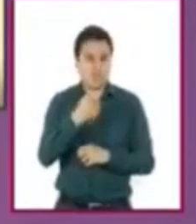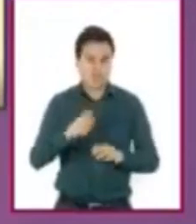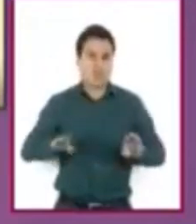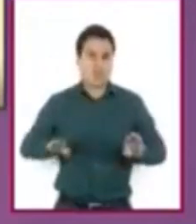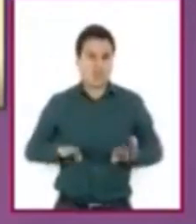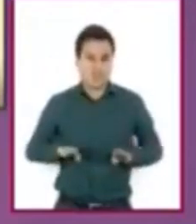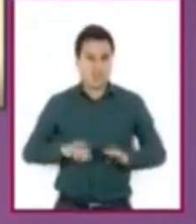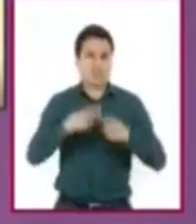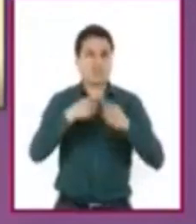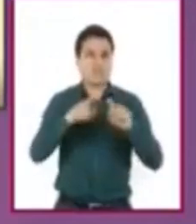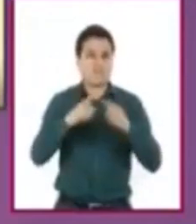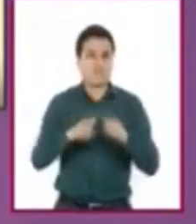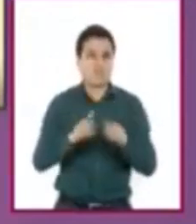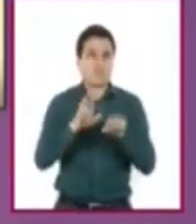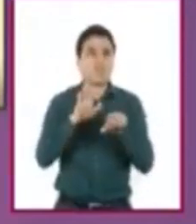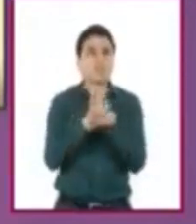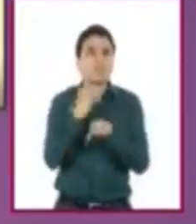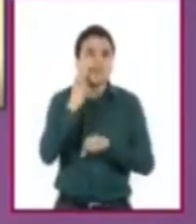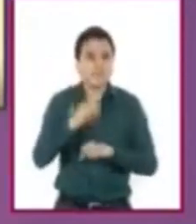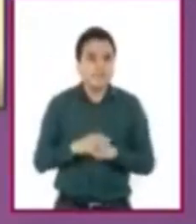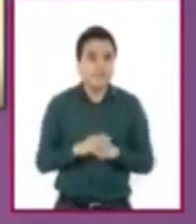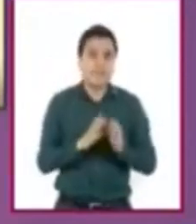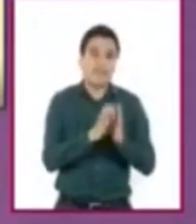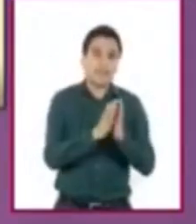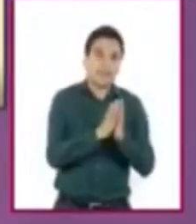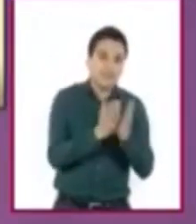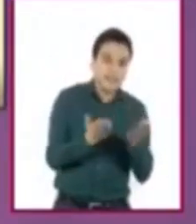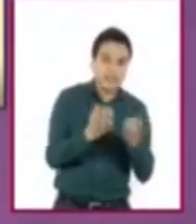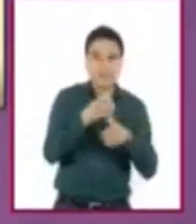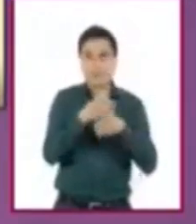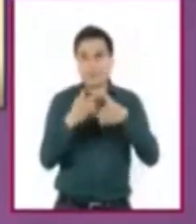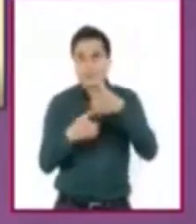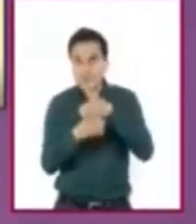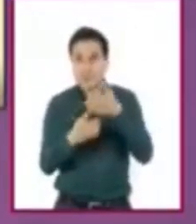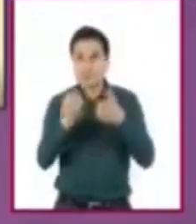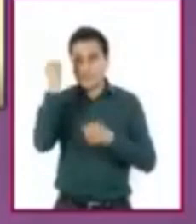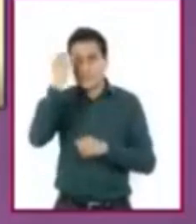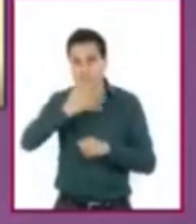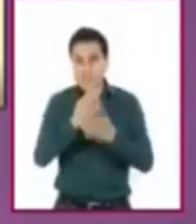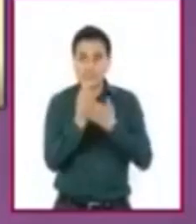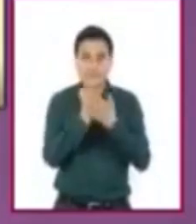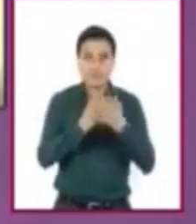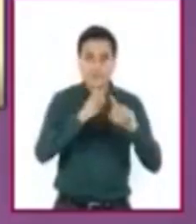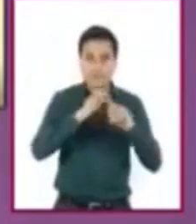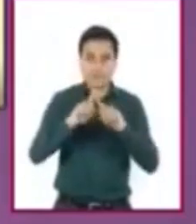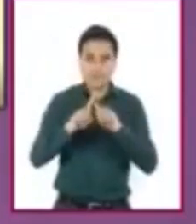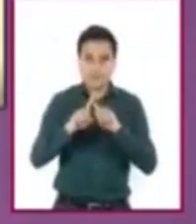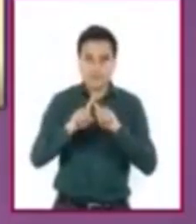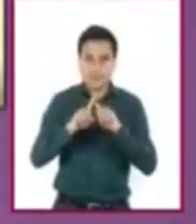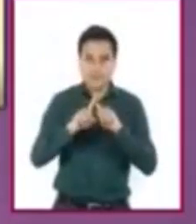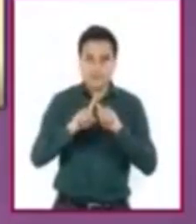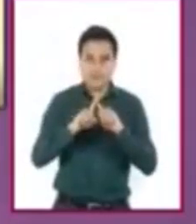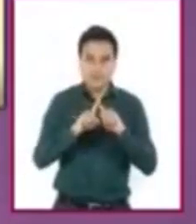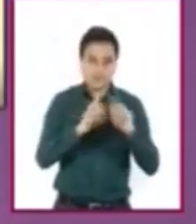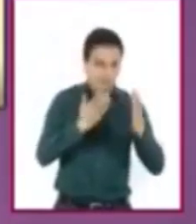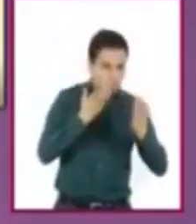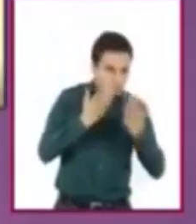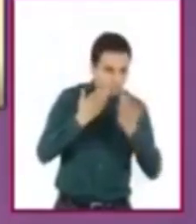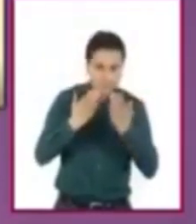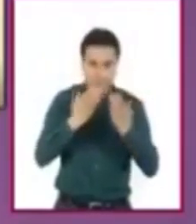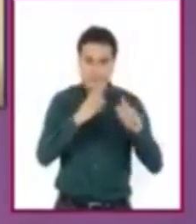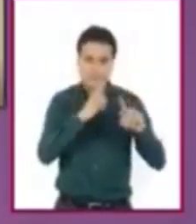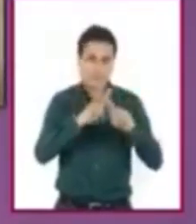ya que el uso y análisis de las fuentes históricas, así como sus ideas, métodos, perspectivas y formaciones, guían